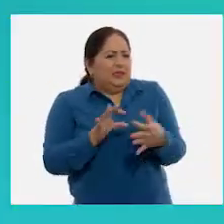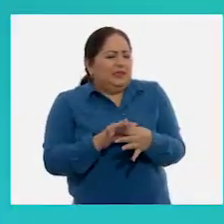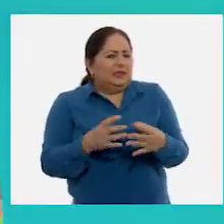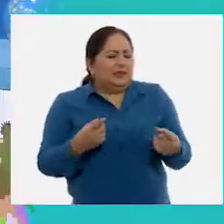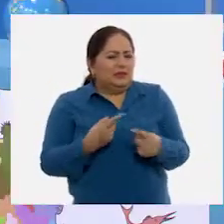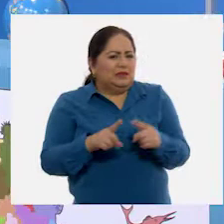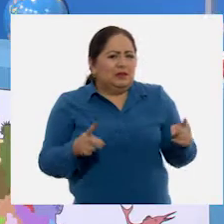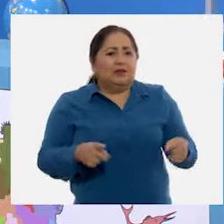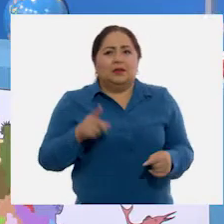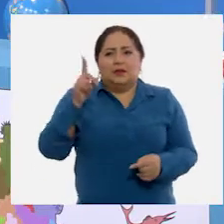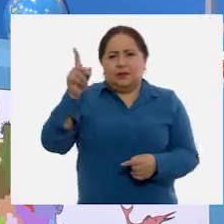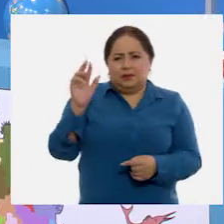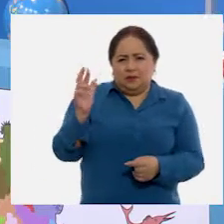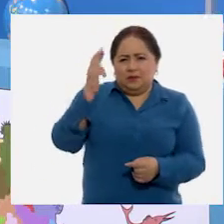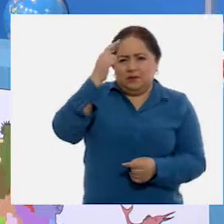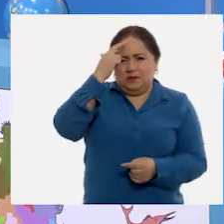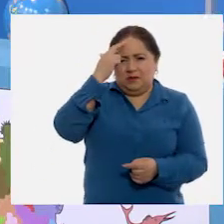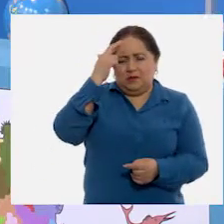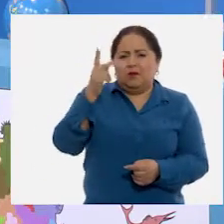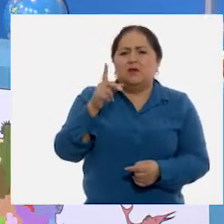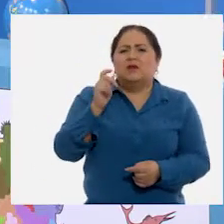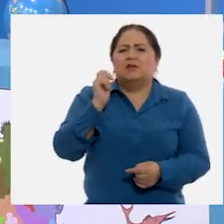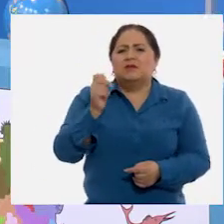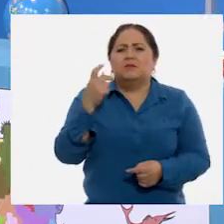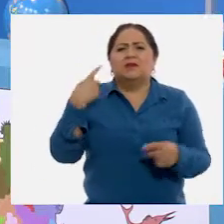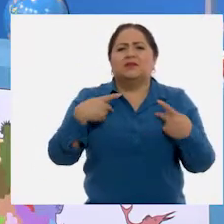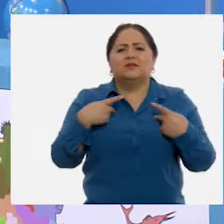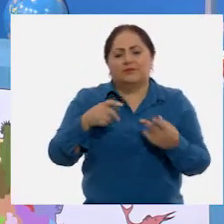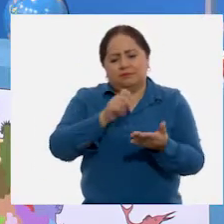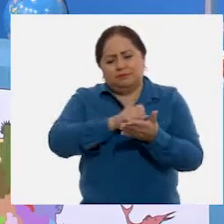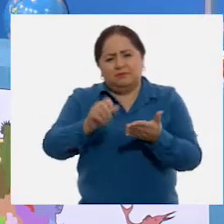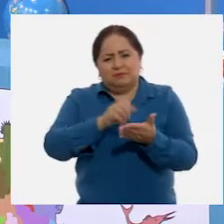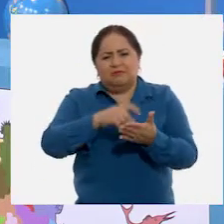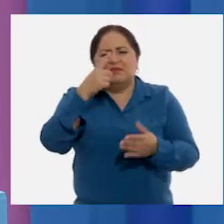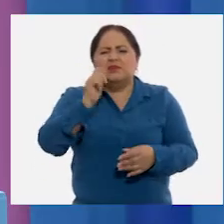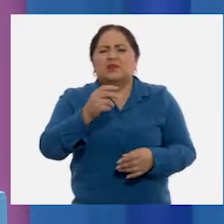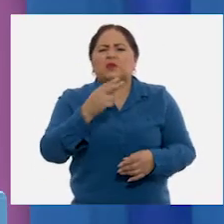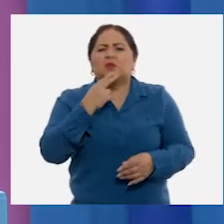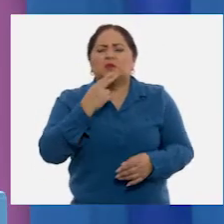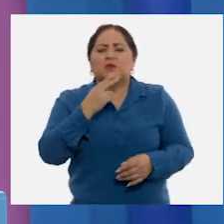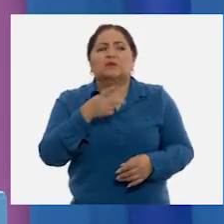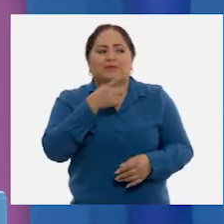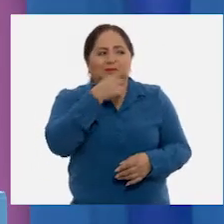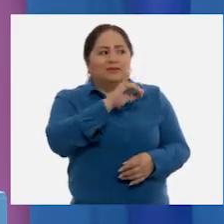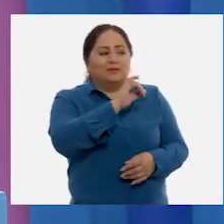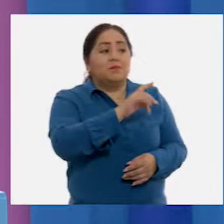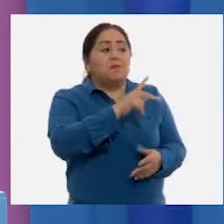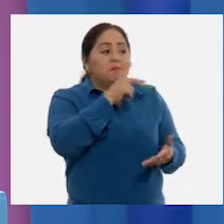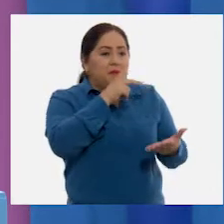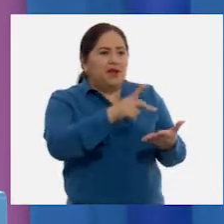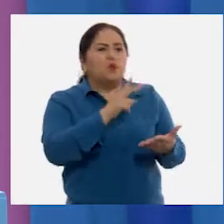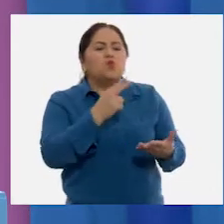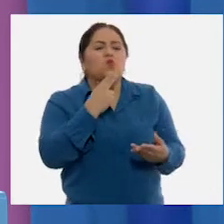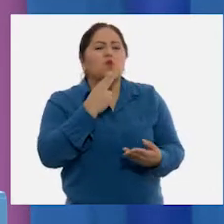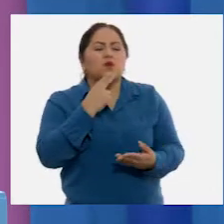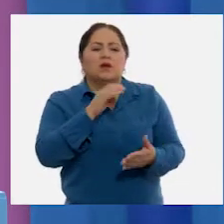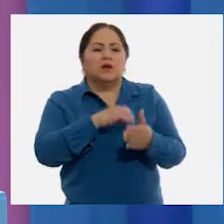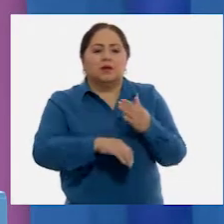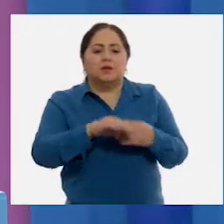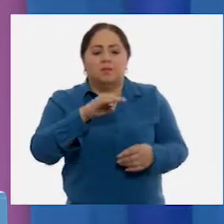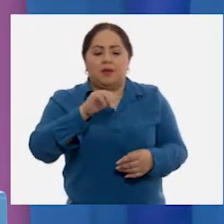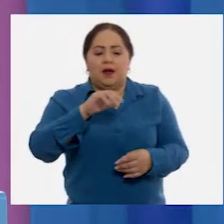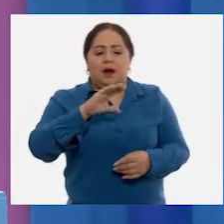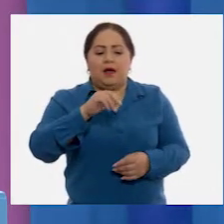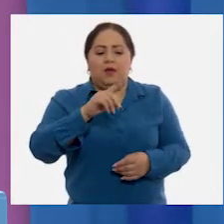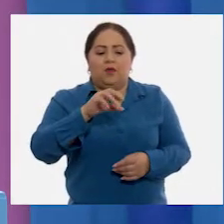¿Recuerdas, María, qué recursos utilizan los autores para lograrlo? Sí, palabras que se usan como